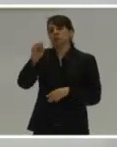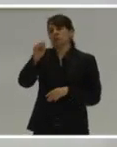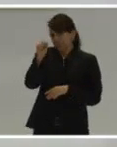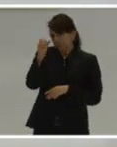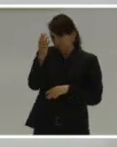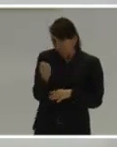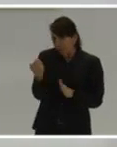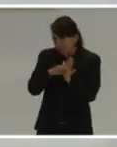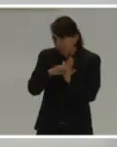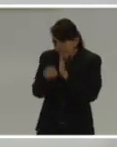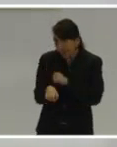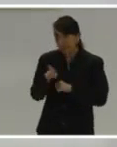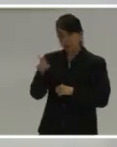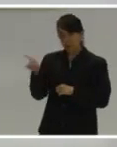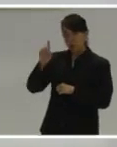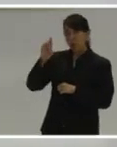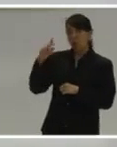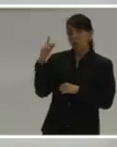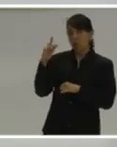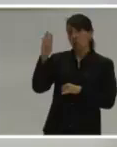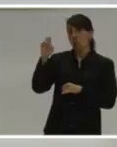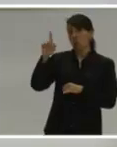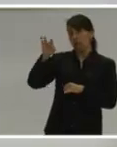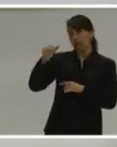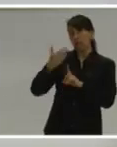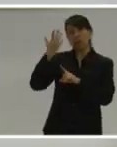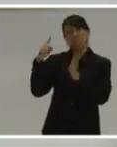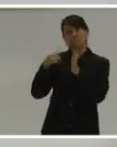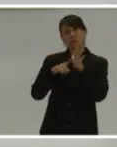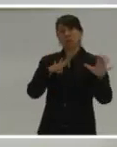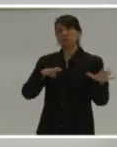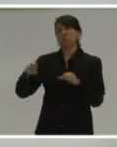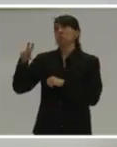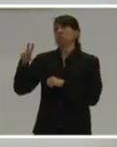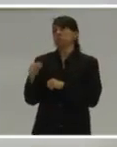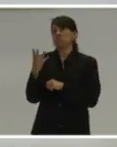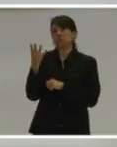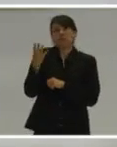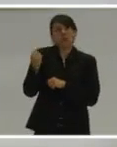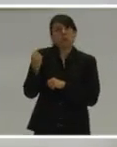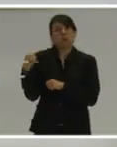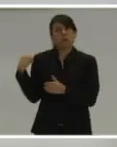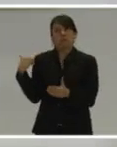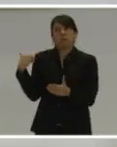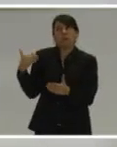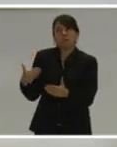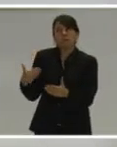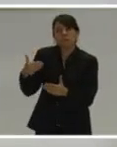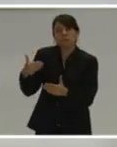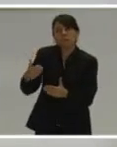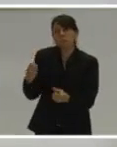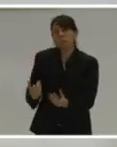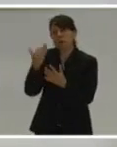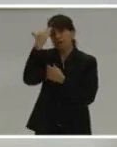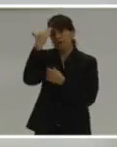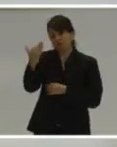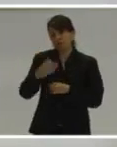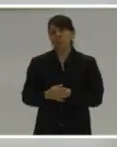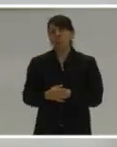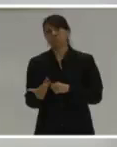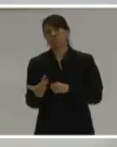prácticamente para Bolivia desde 1989, más o menos son más de dos décadas.